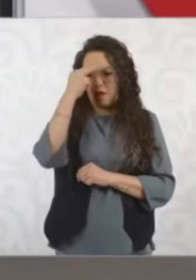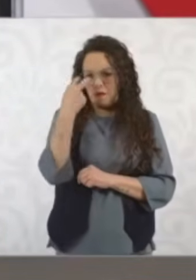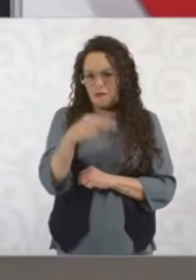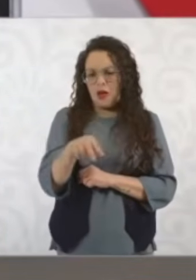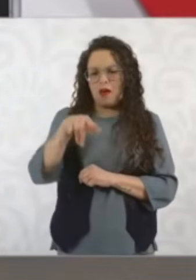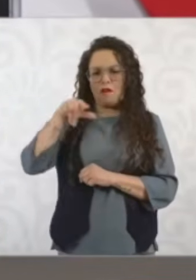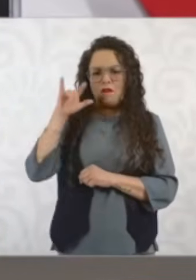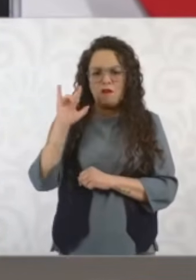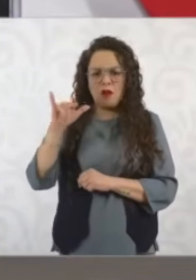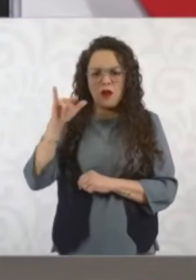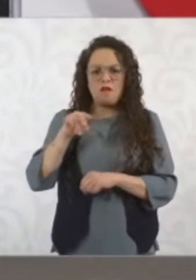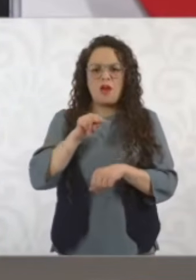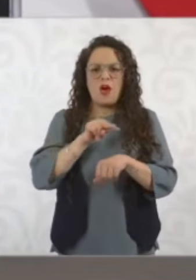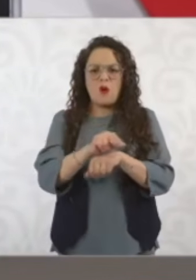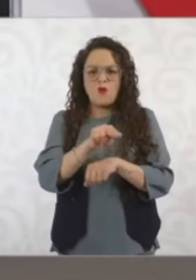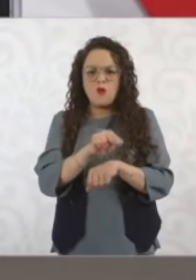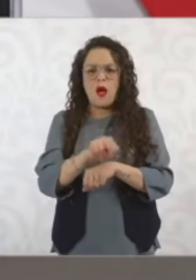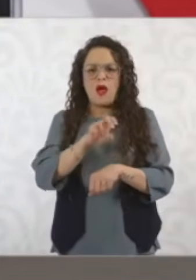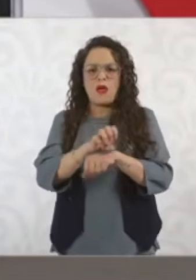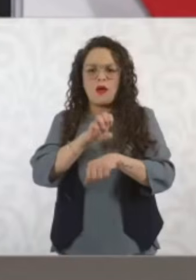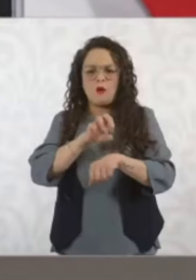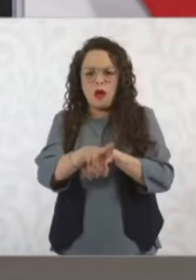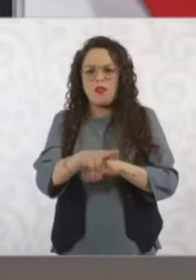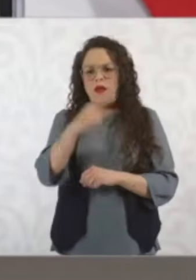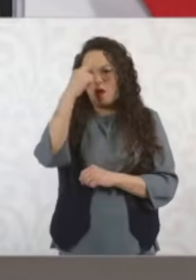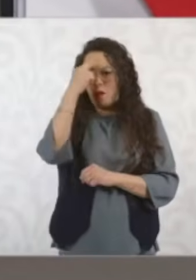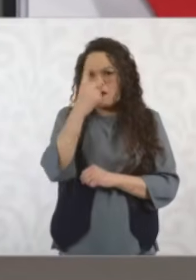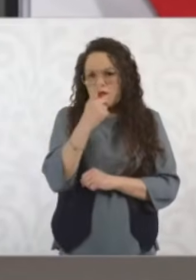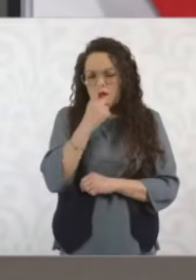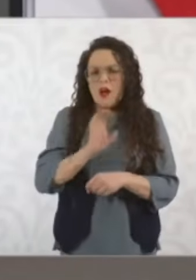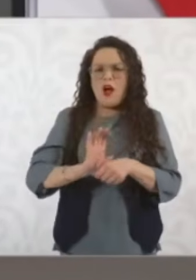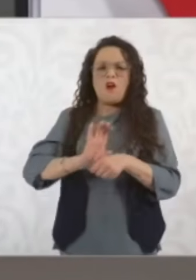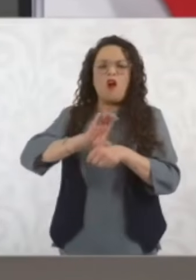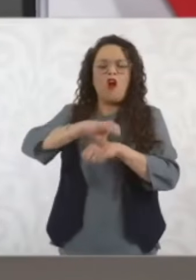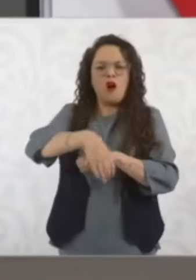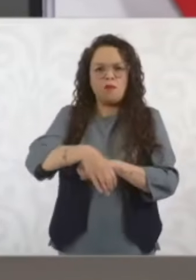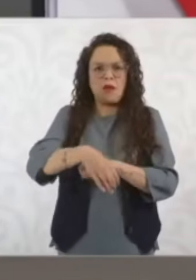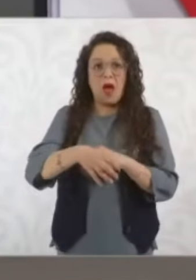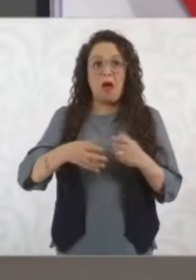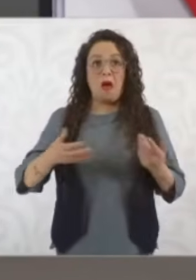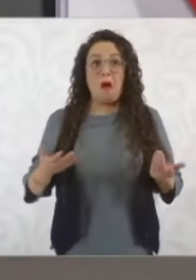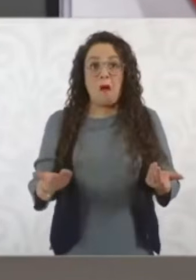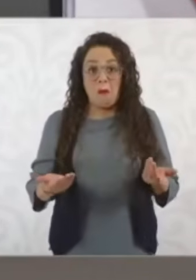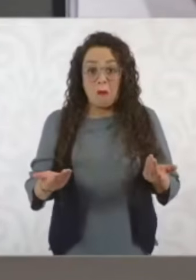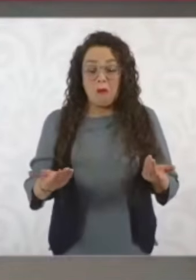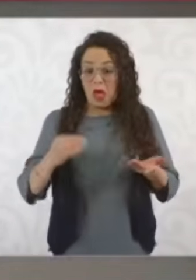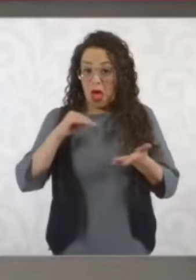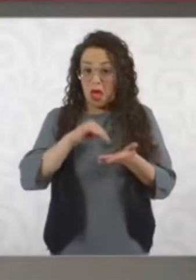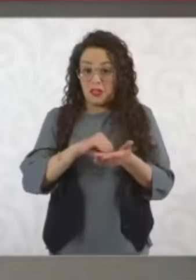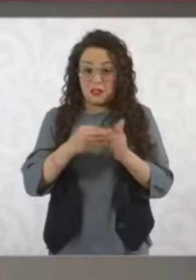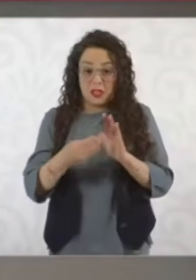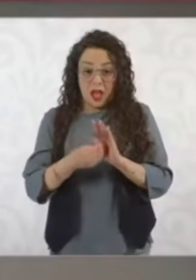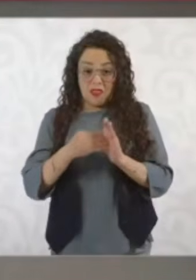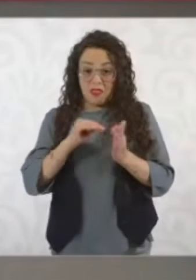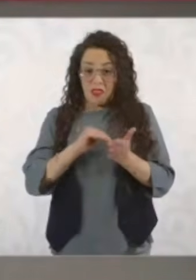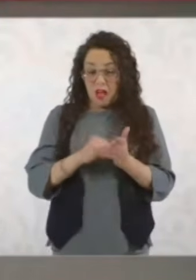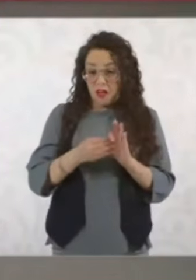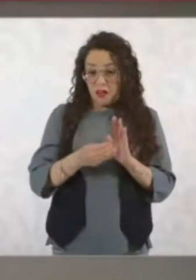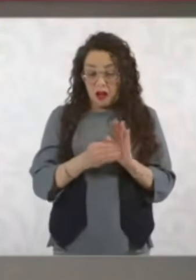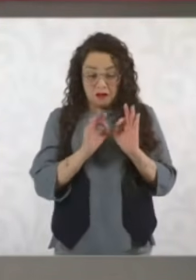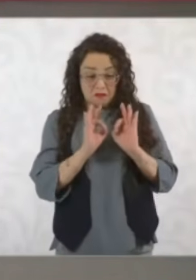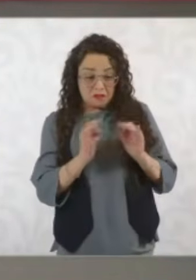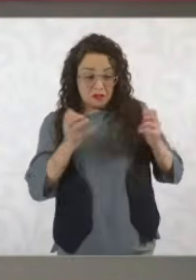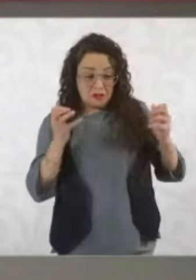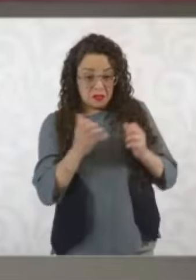Bolivia, Uruguay, Ecuador, República Dominicana y Colombia. Es decir, no es una estrategia que esté